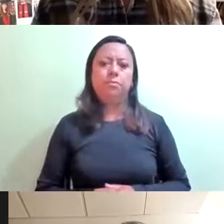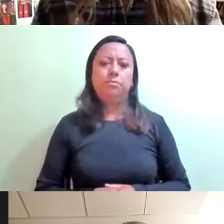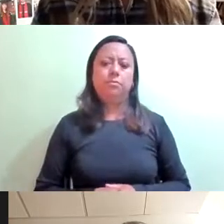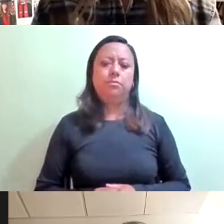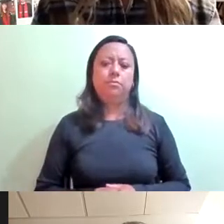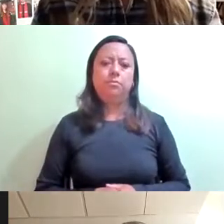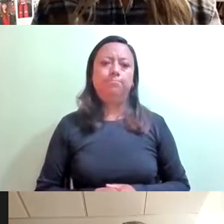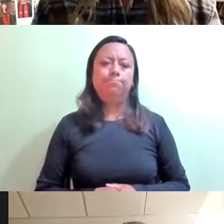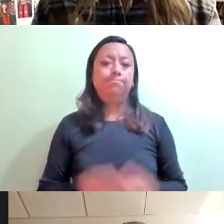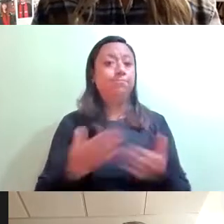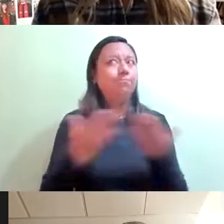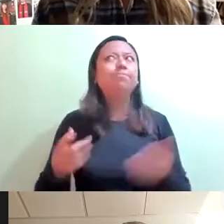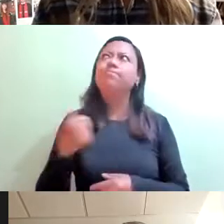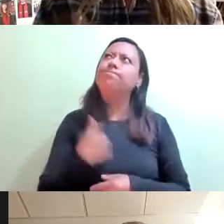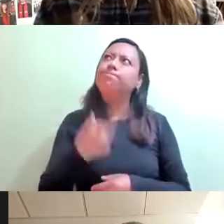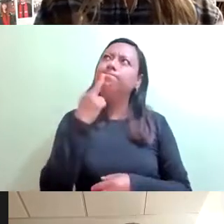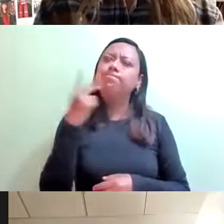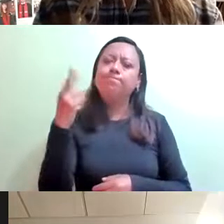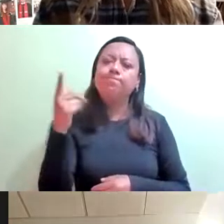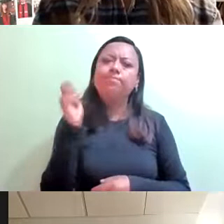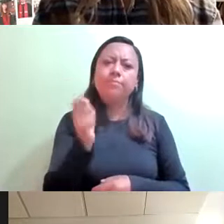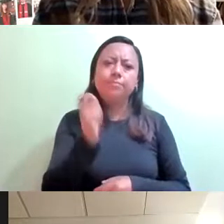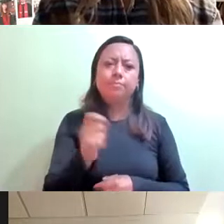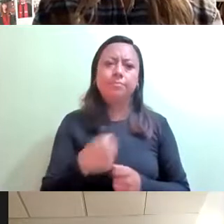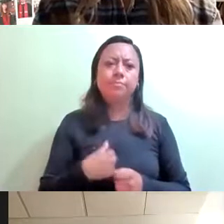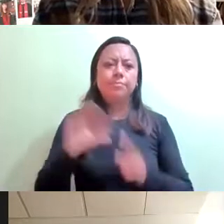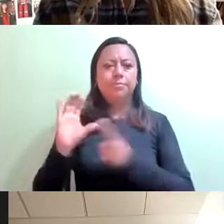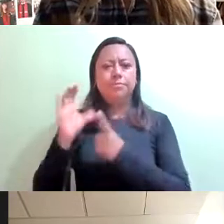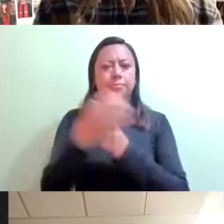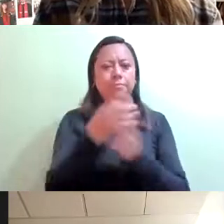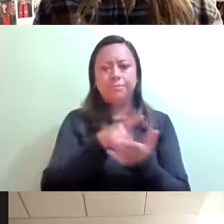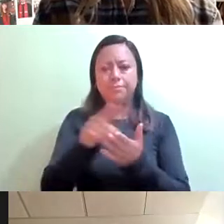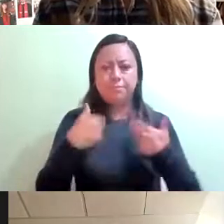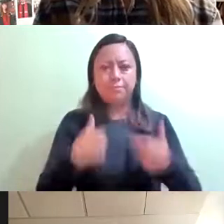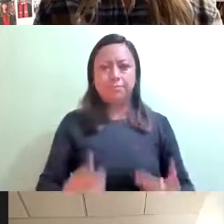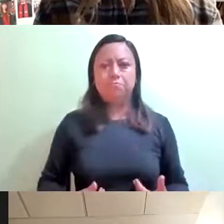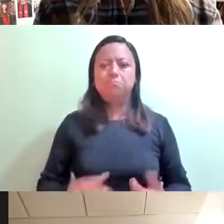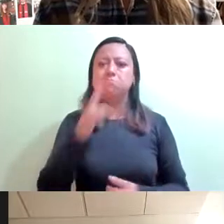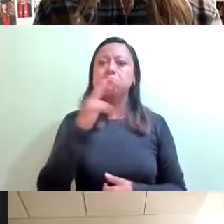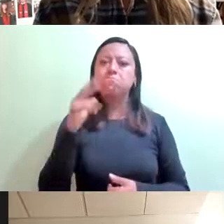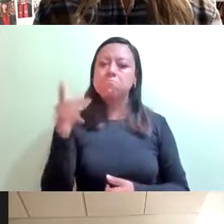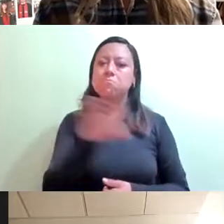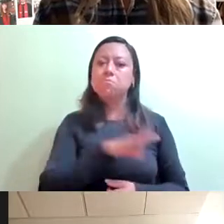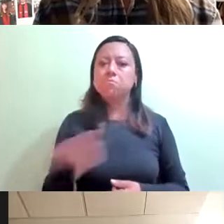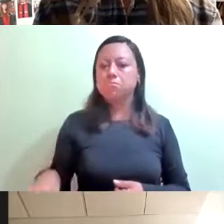¿Qué mejoraría? Yo creo que la Comisión de Derechos Humanos puede ser mejorada por todos